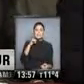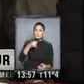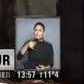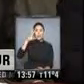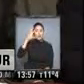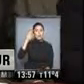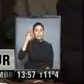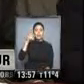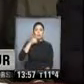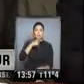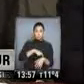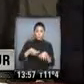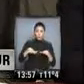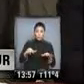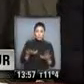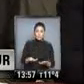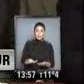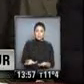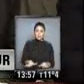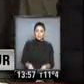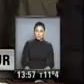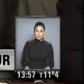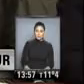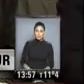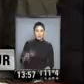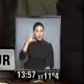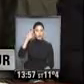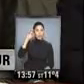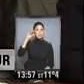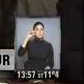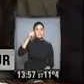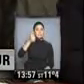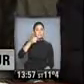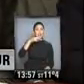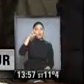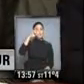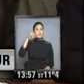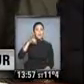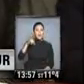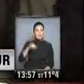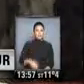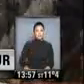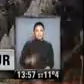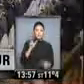una instancia de este tipo al compañero Chávez?